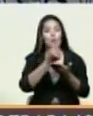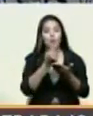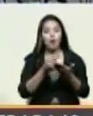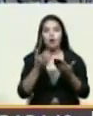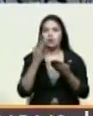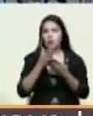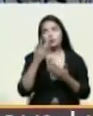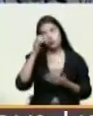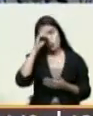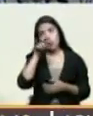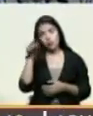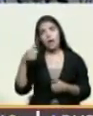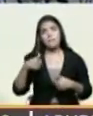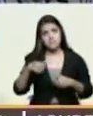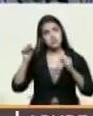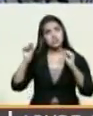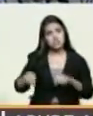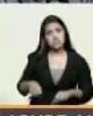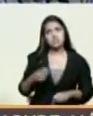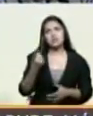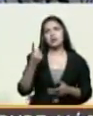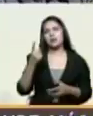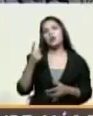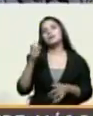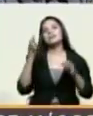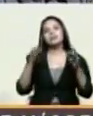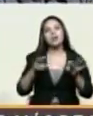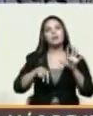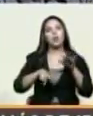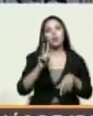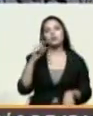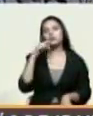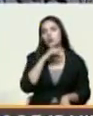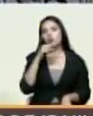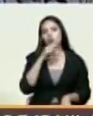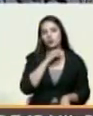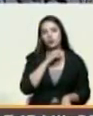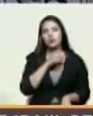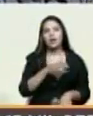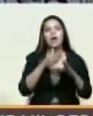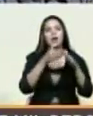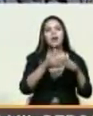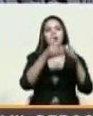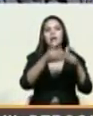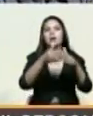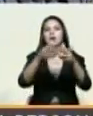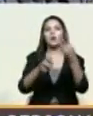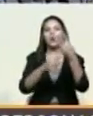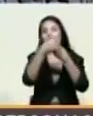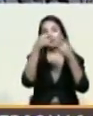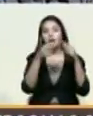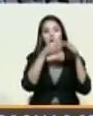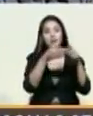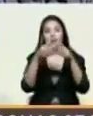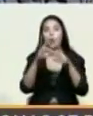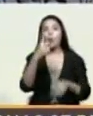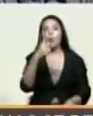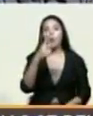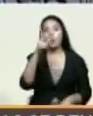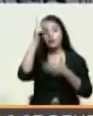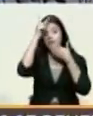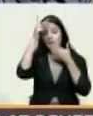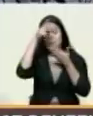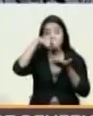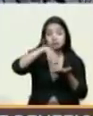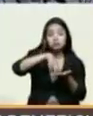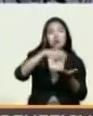colegios, no sé si ustedes, pero a mí sí me pusieron más de una vez, todos los 12 de octubre, la pinta la niña y la Santa María, un indio en la orilla